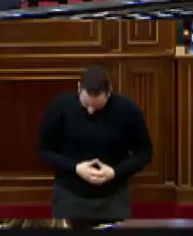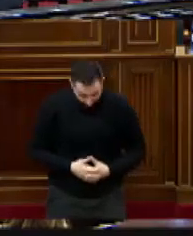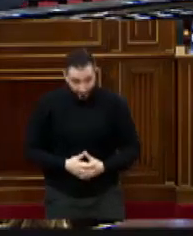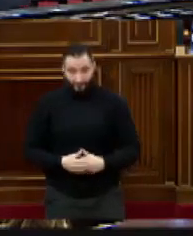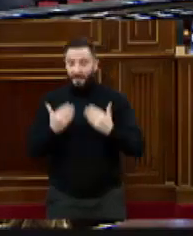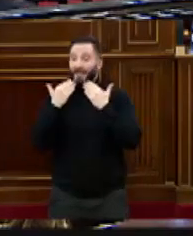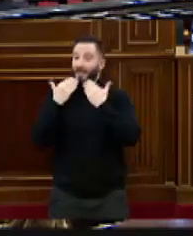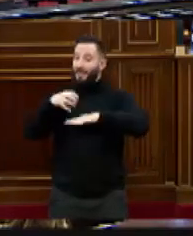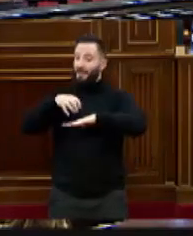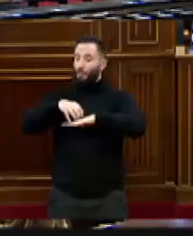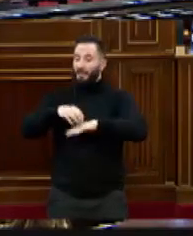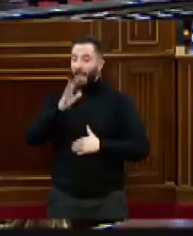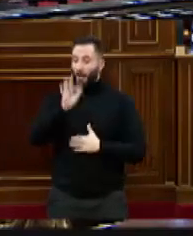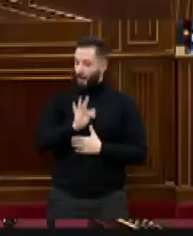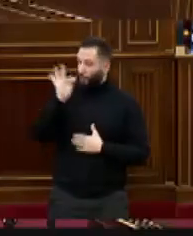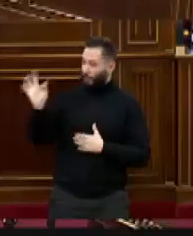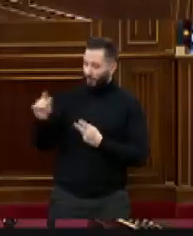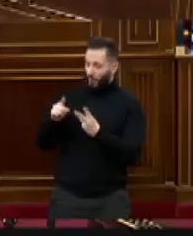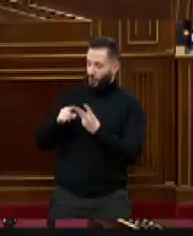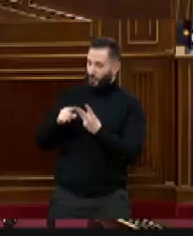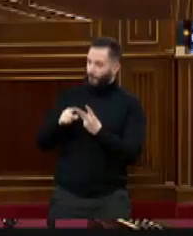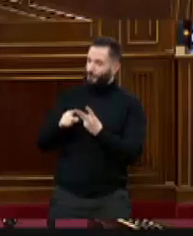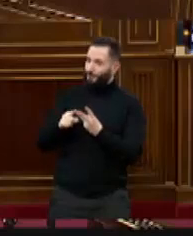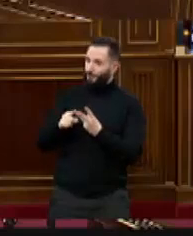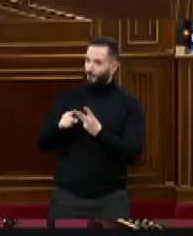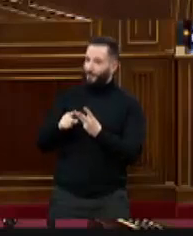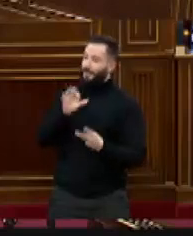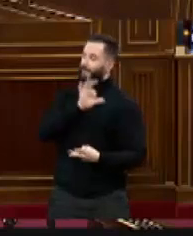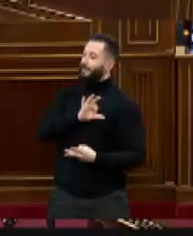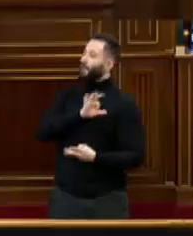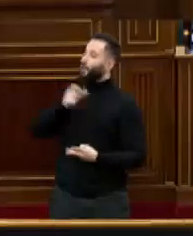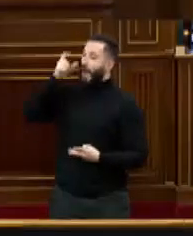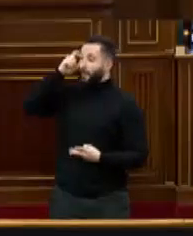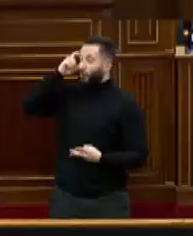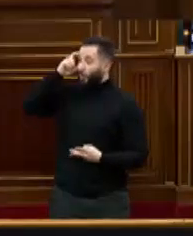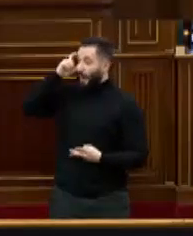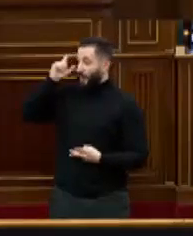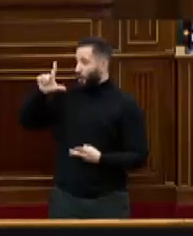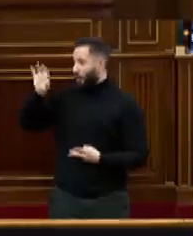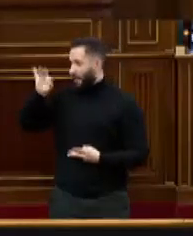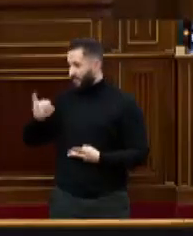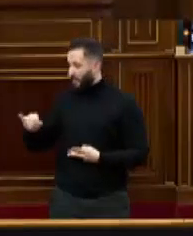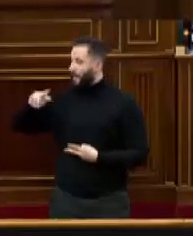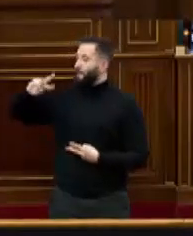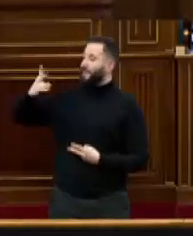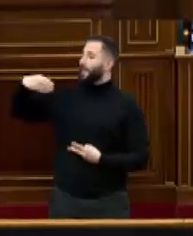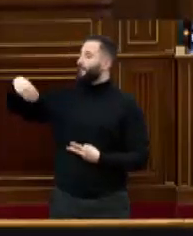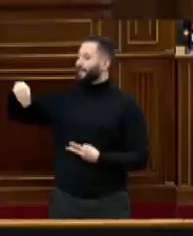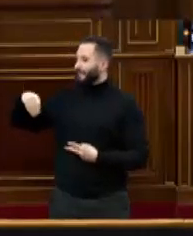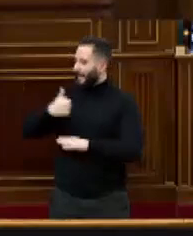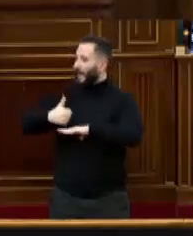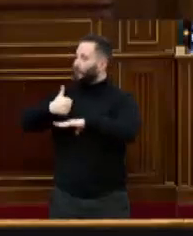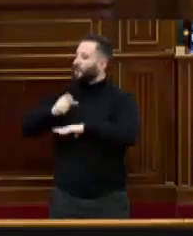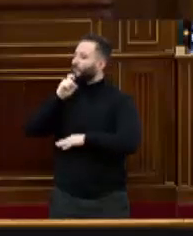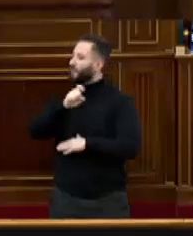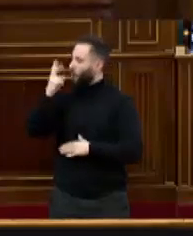Gracias Luis a continuación tiene la palabra el señor Don Alberto Durán López vicepresidente ejecutivo de la fundación